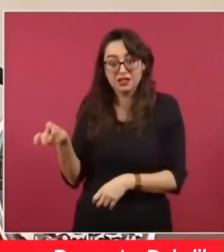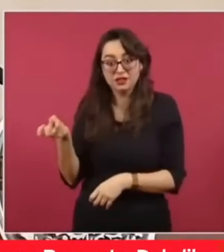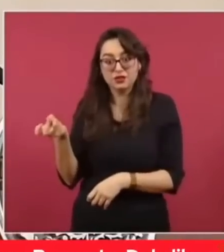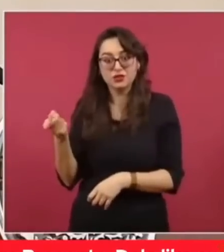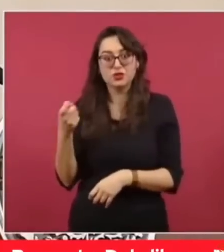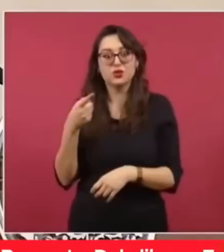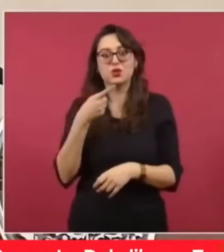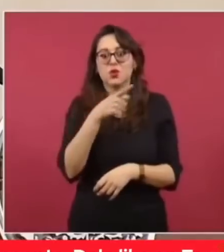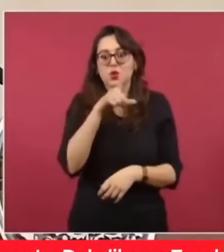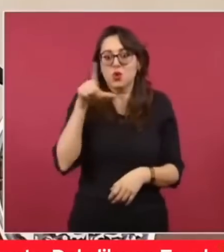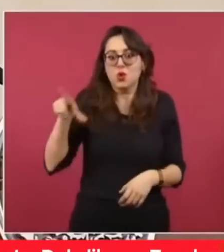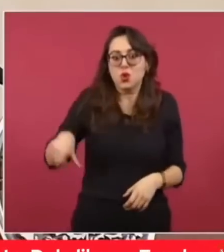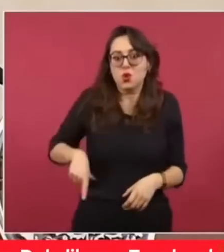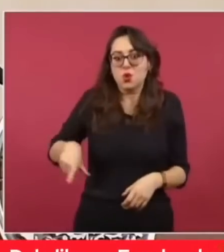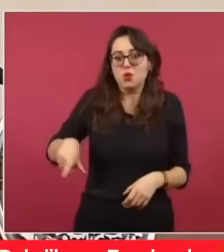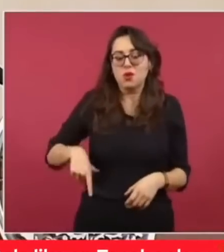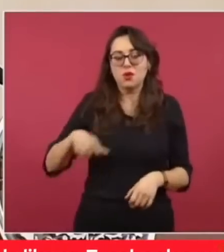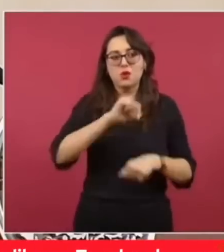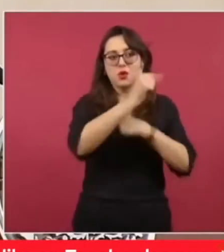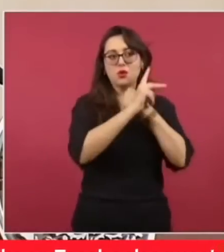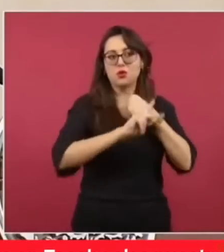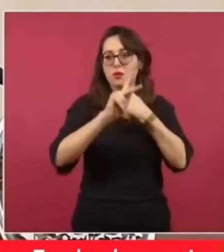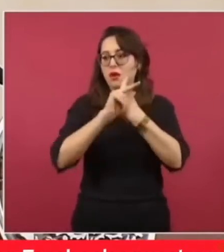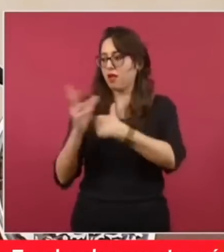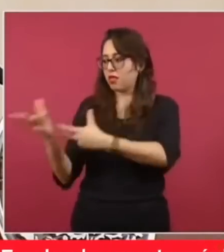agencias de gobiernos internacionales.